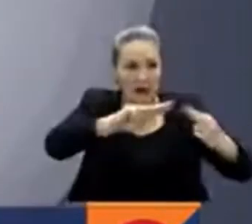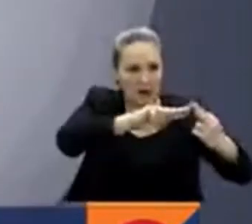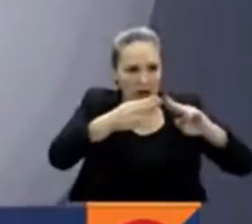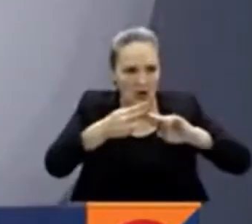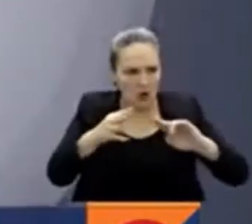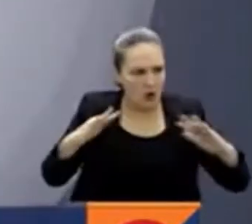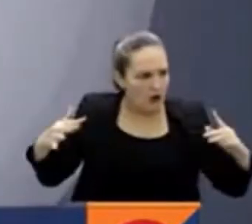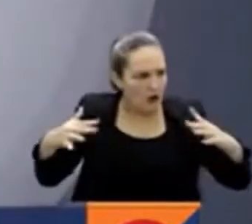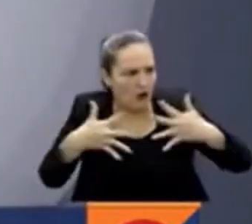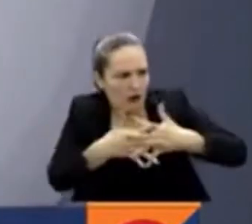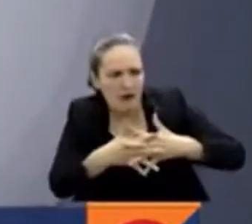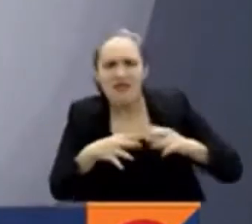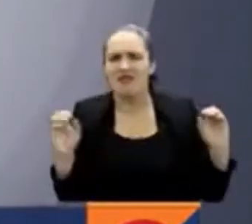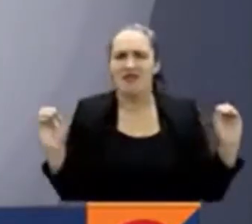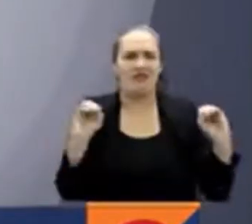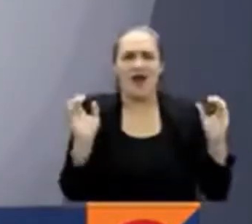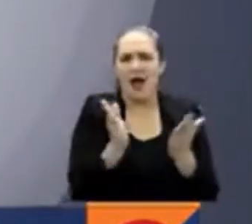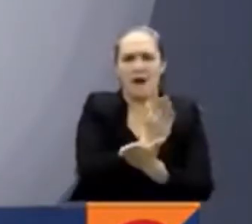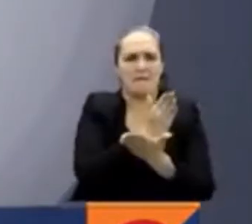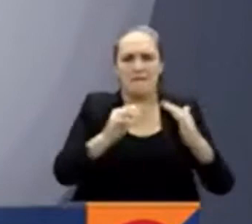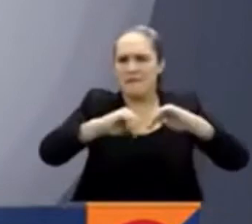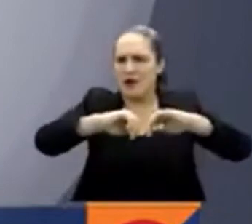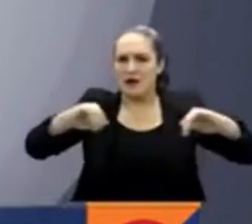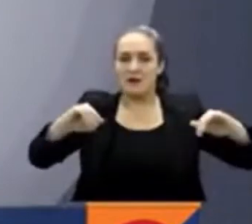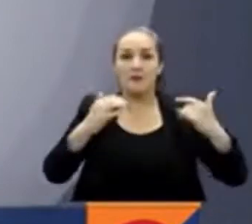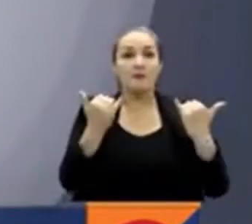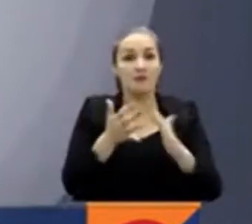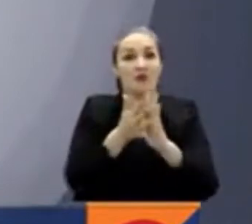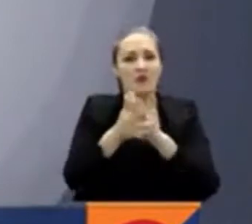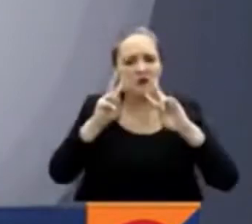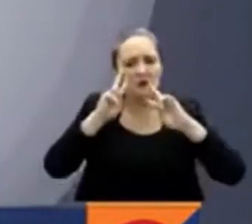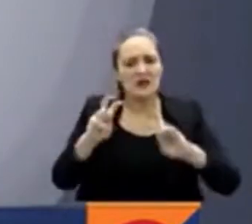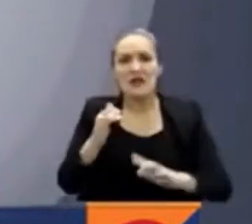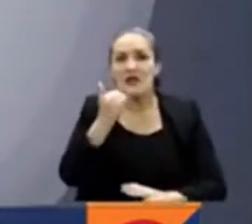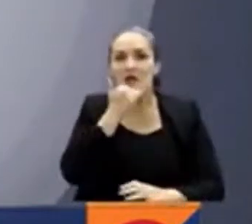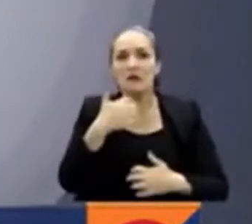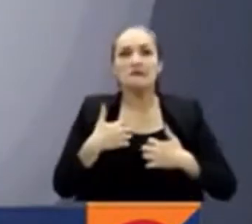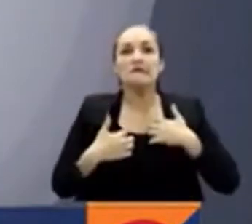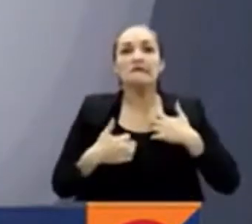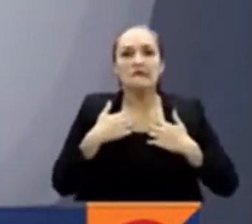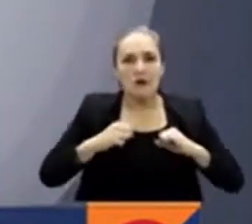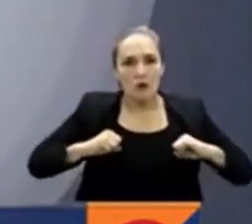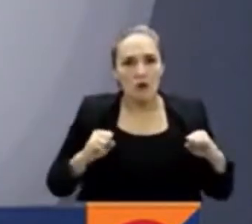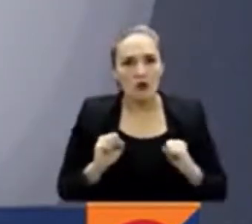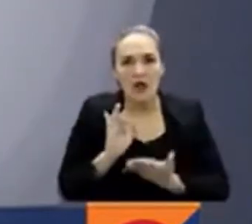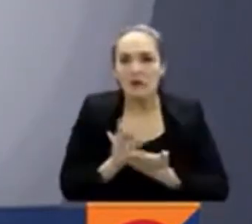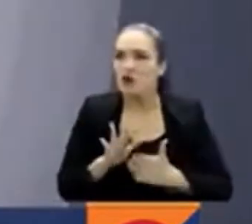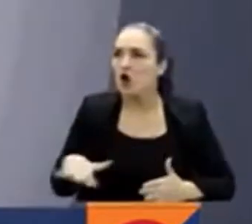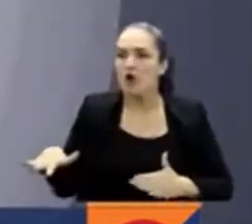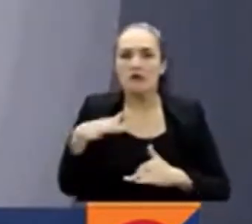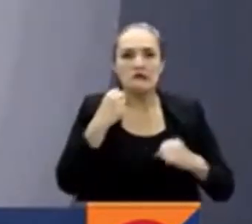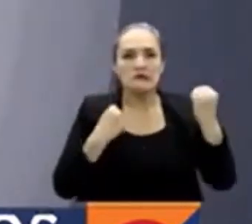siguiente informe les comentamos cómo van las investigaciones de este nuevo caso que tiene atemorizado a los capitalinos.